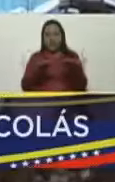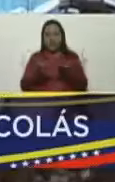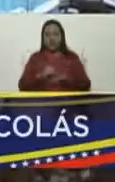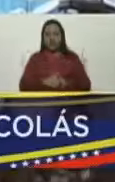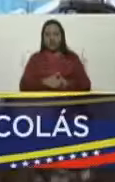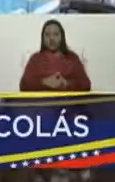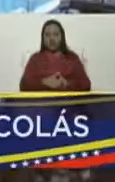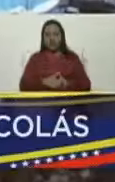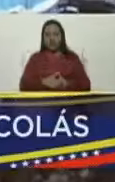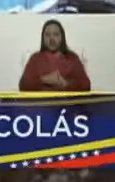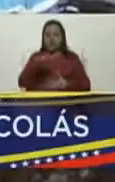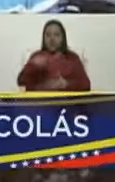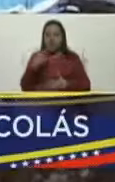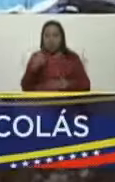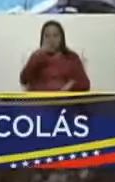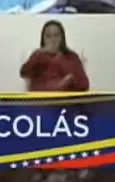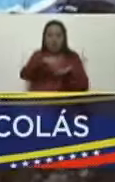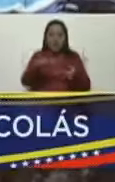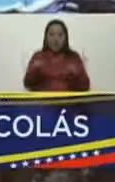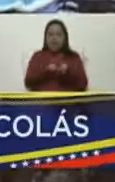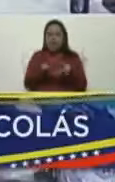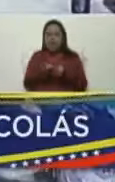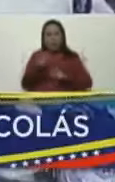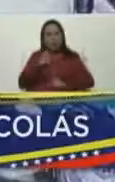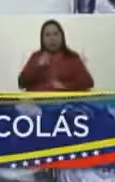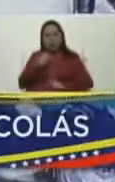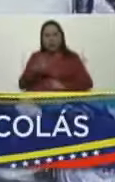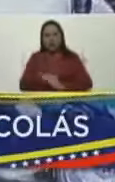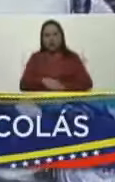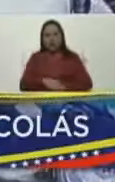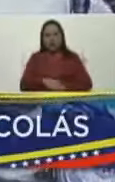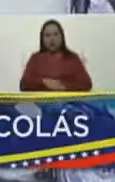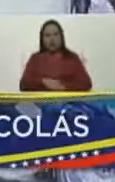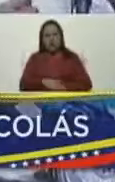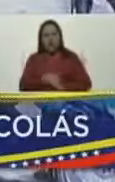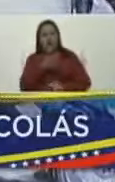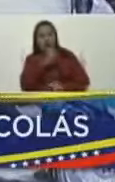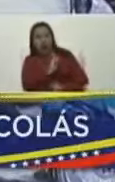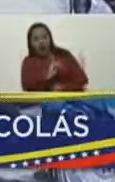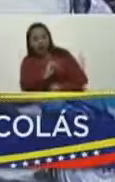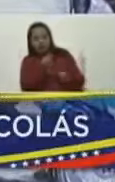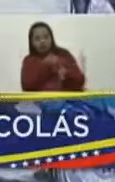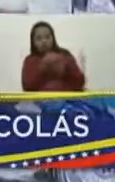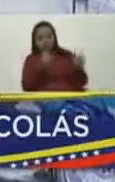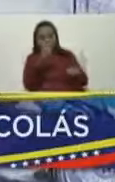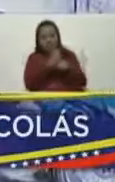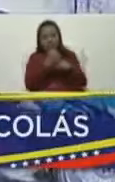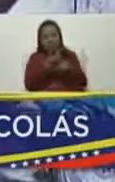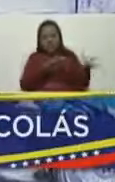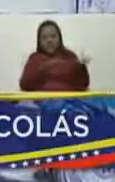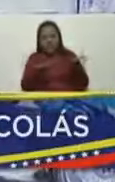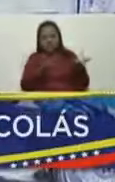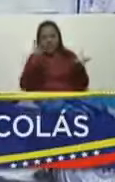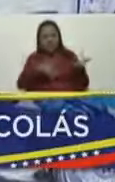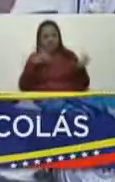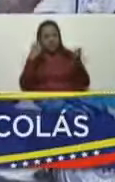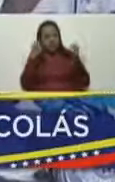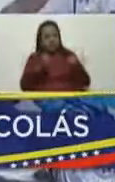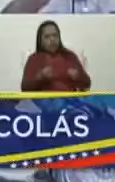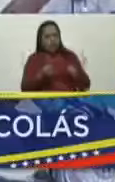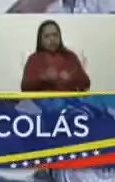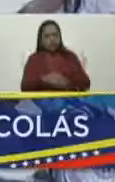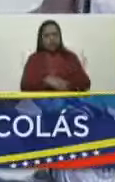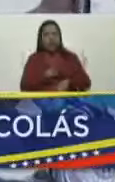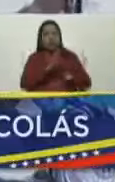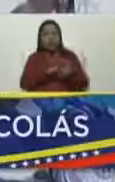y al momento le llega. O sea, como si fuera un delivery de cualquier servicio. Le llega al momento con calidad para el servicio y seguridad. Exactamente.